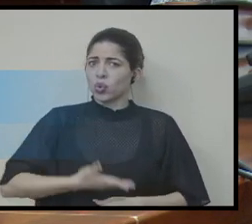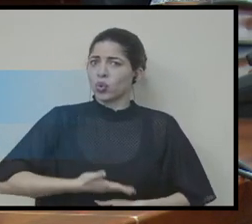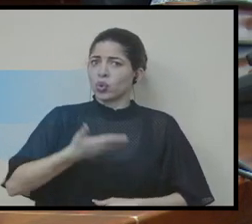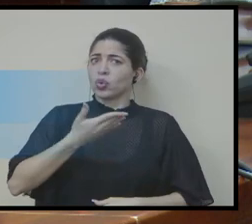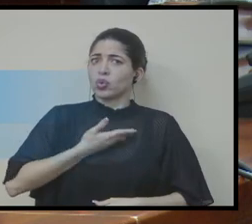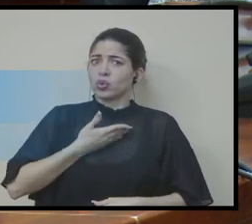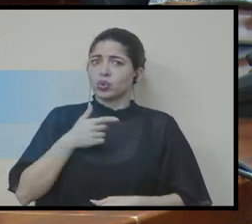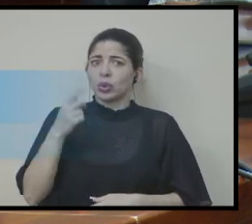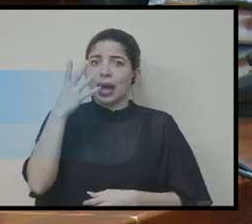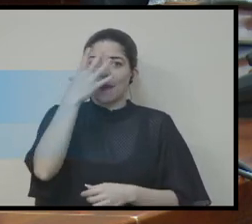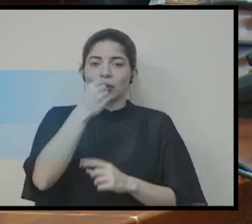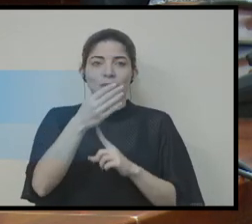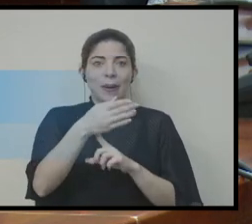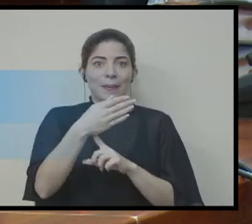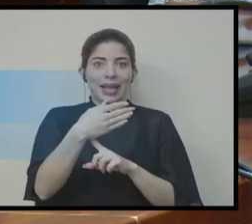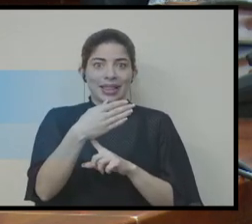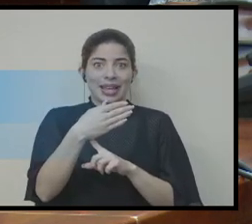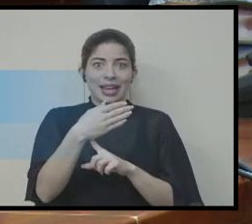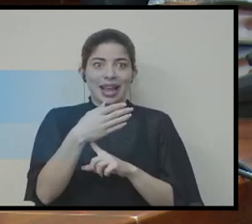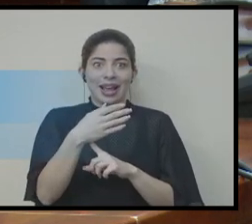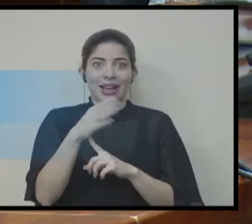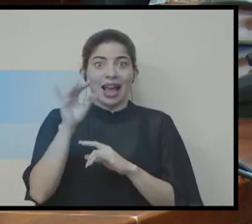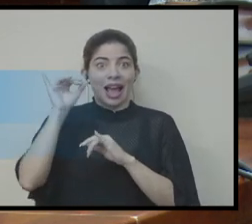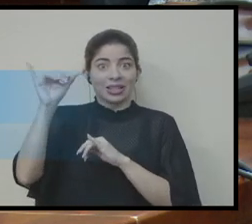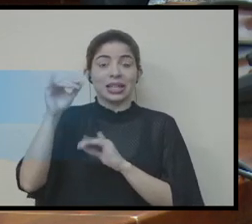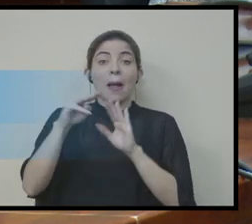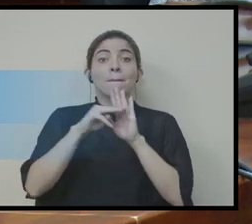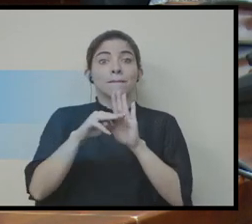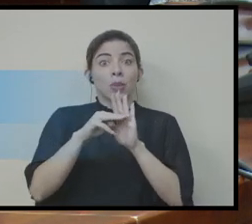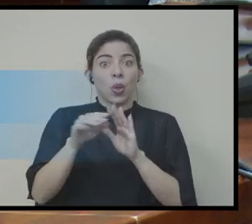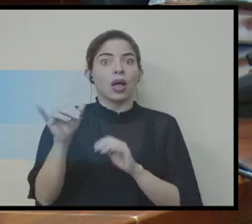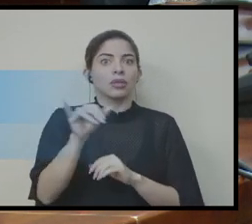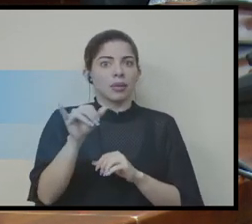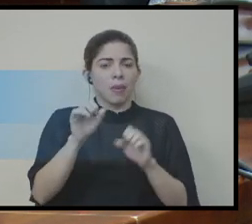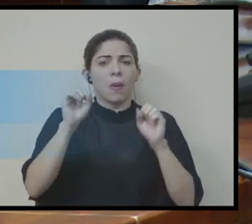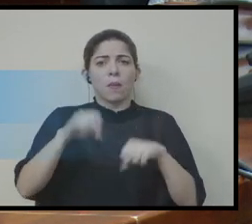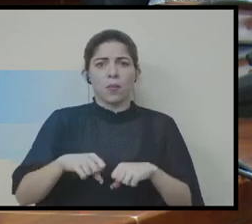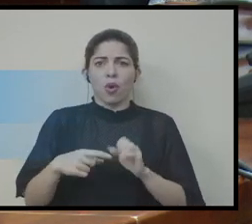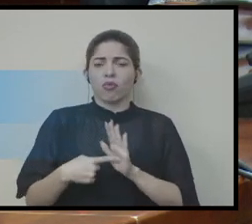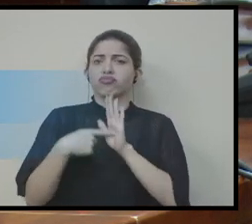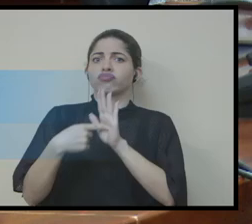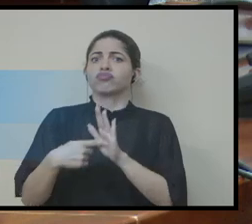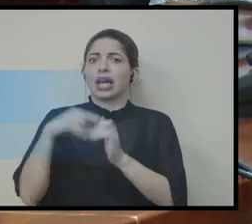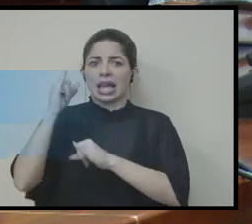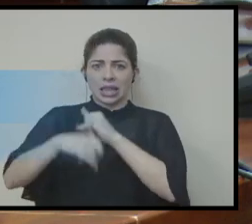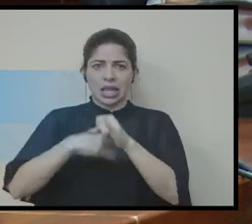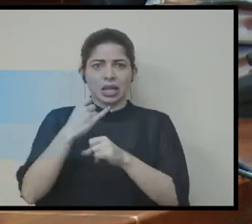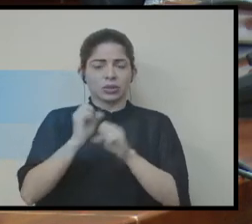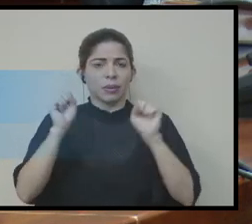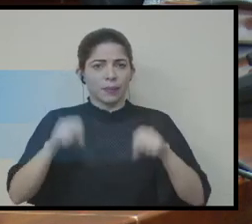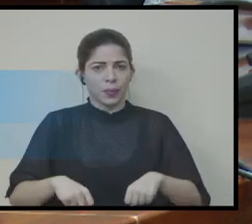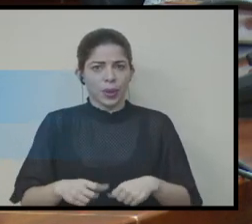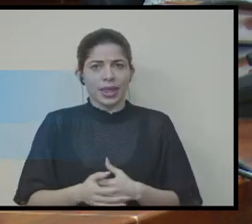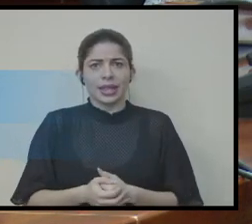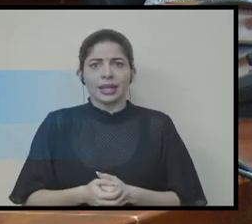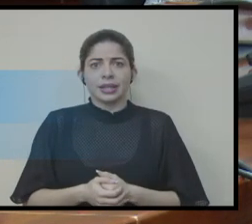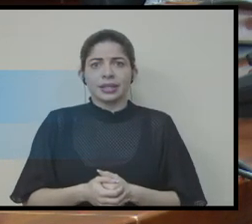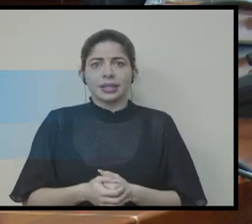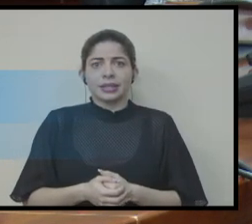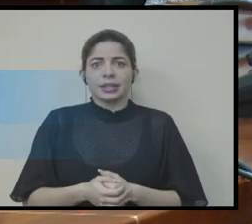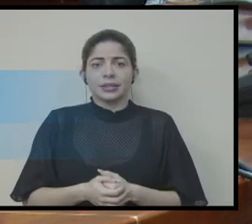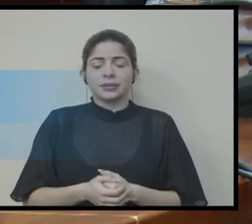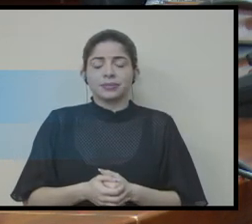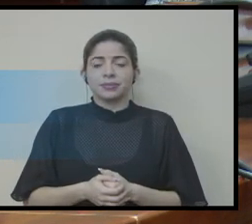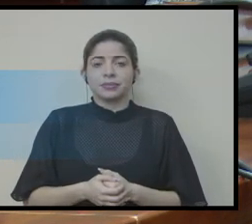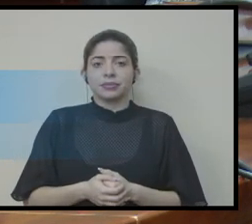a esta hermosa bandera que suene allá, de que la moda también se puede pronunciar a niveles internacionales.